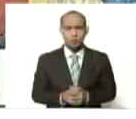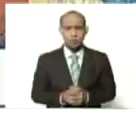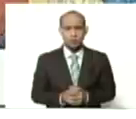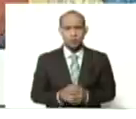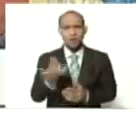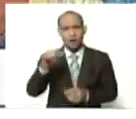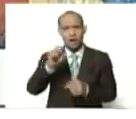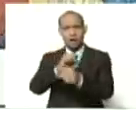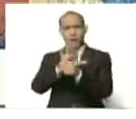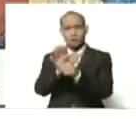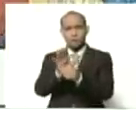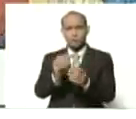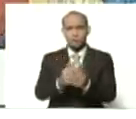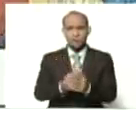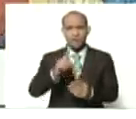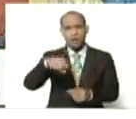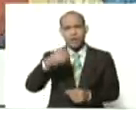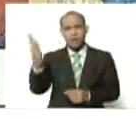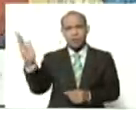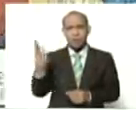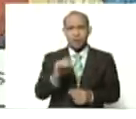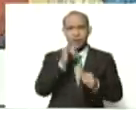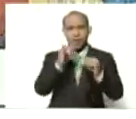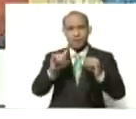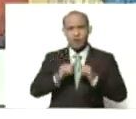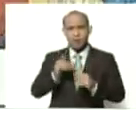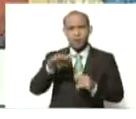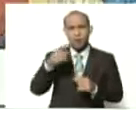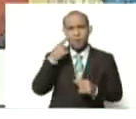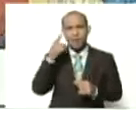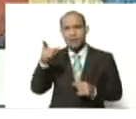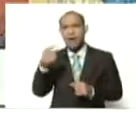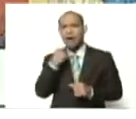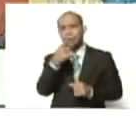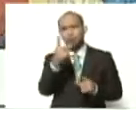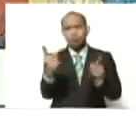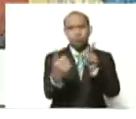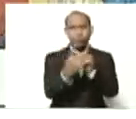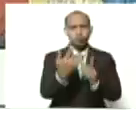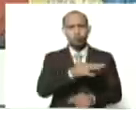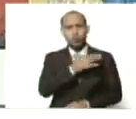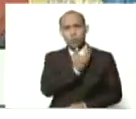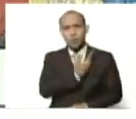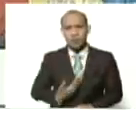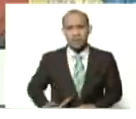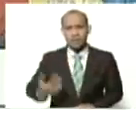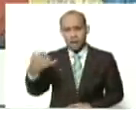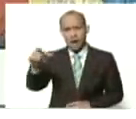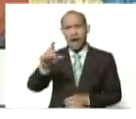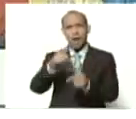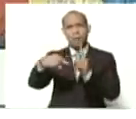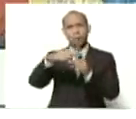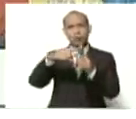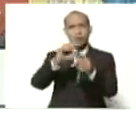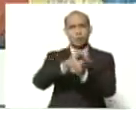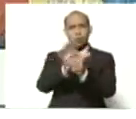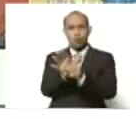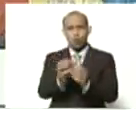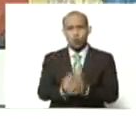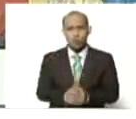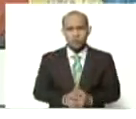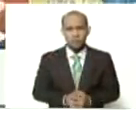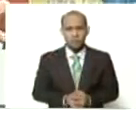con coronavirus. Y después nos viene la información, mira, no sé quién que estuvo con usted, presidente, tiene coronavirus. No sé quién